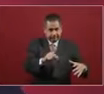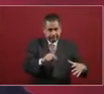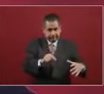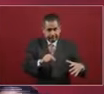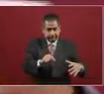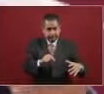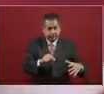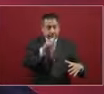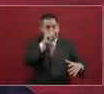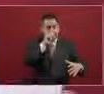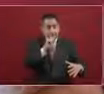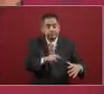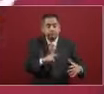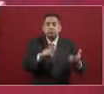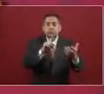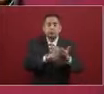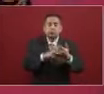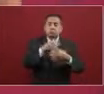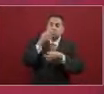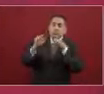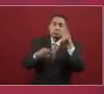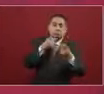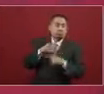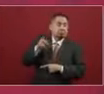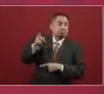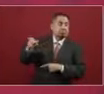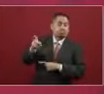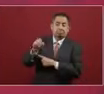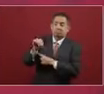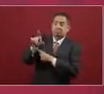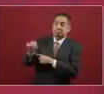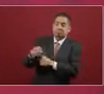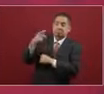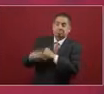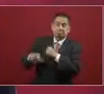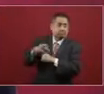era de los que declaraba diciendo que yo era un peligro para México.